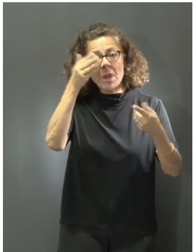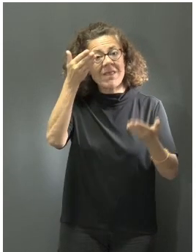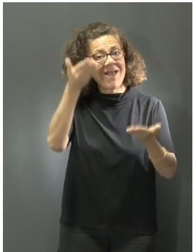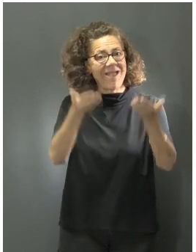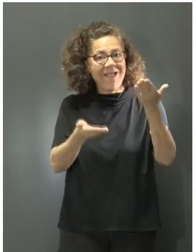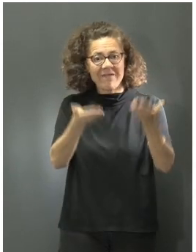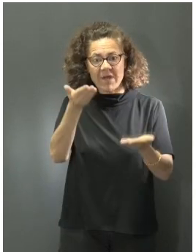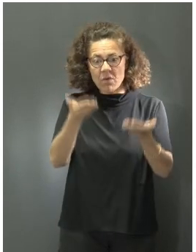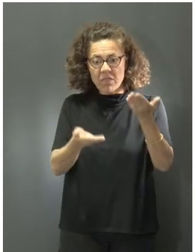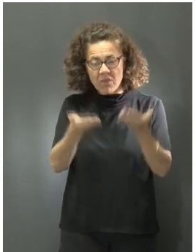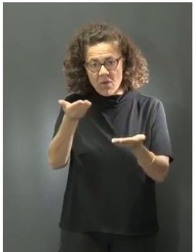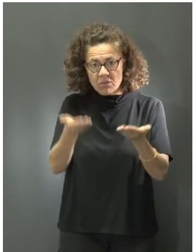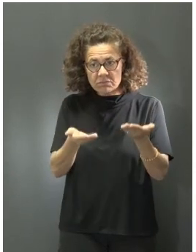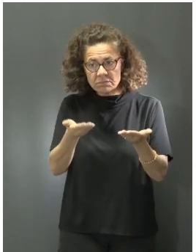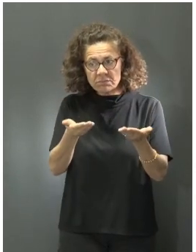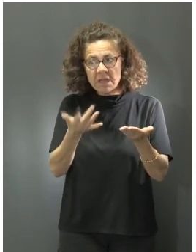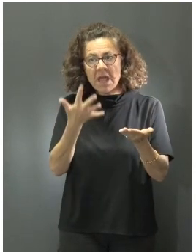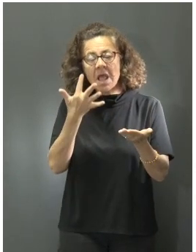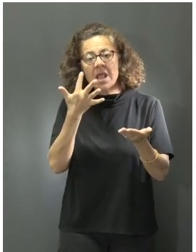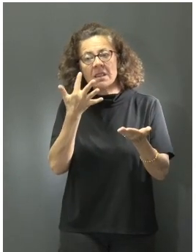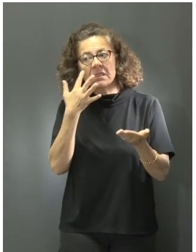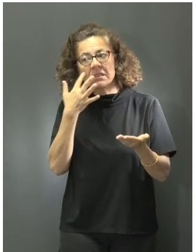evaluación, de realmente,